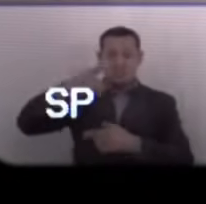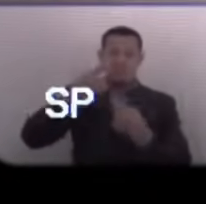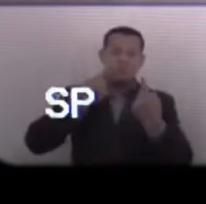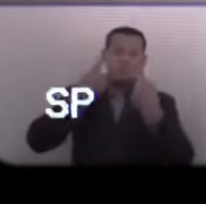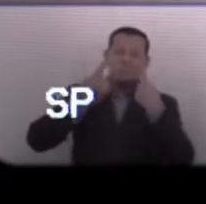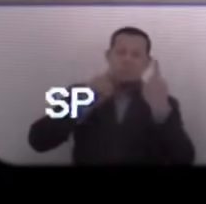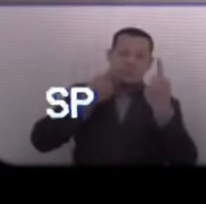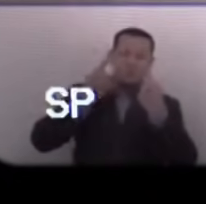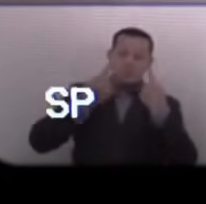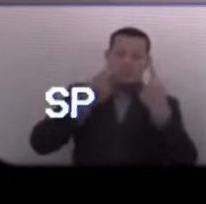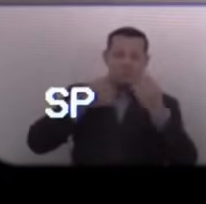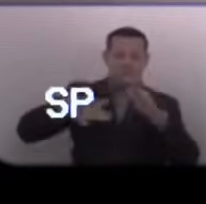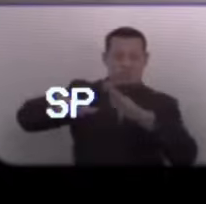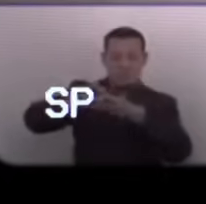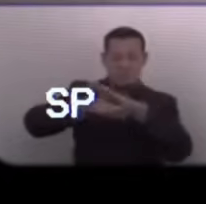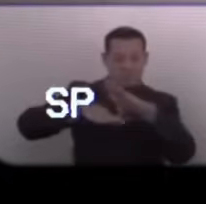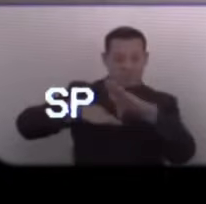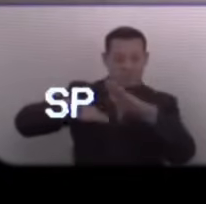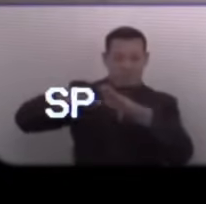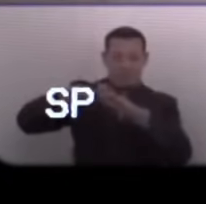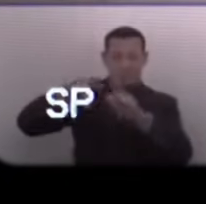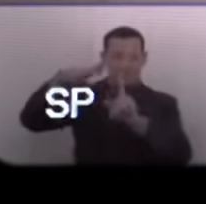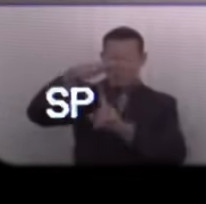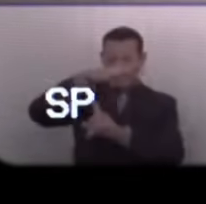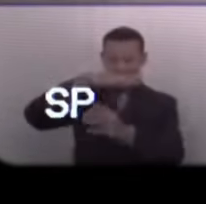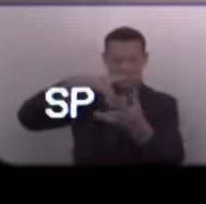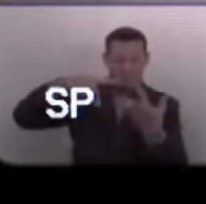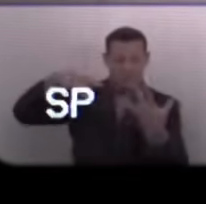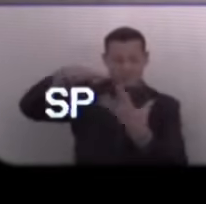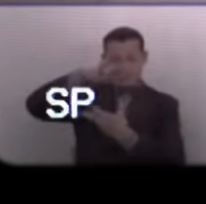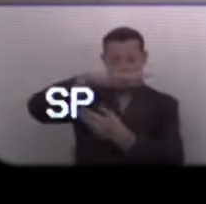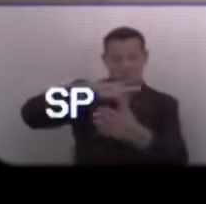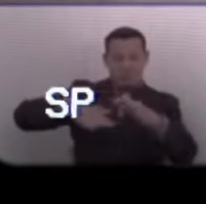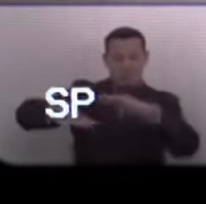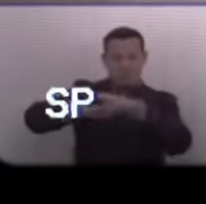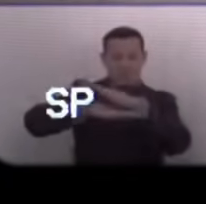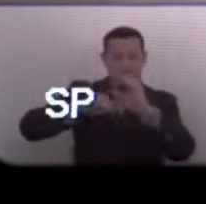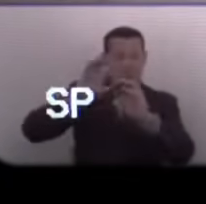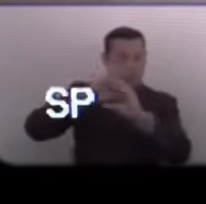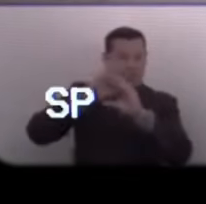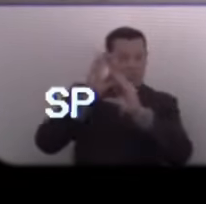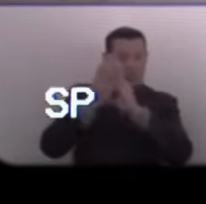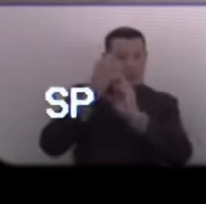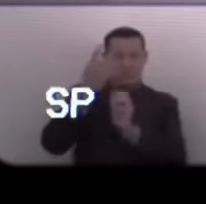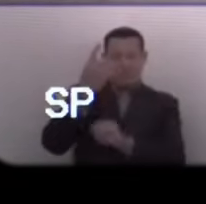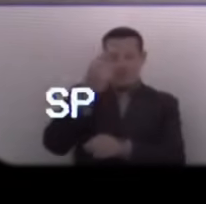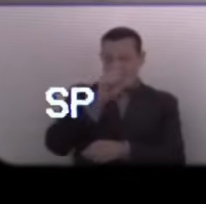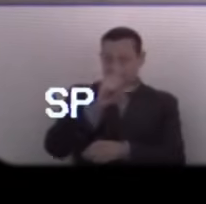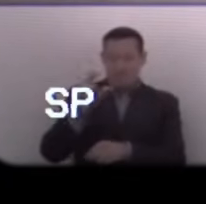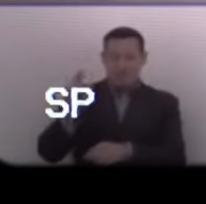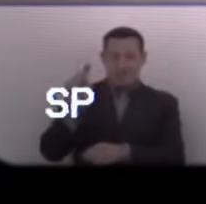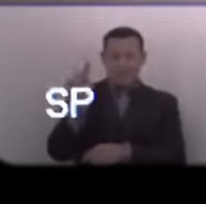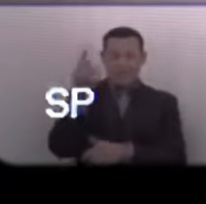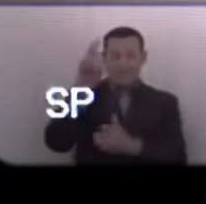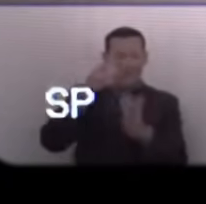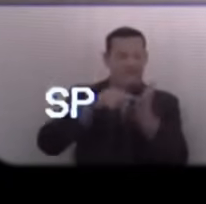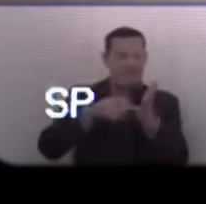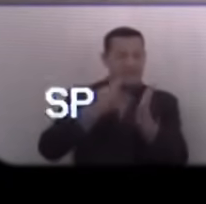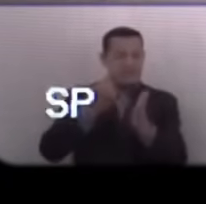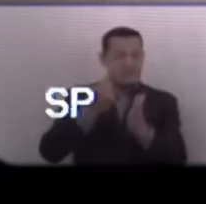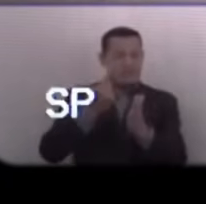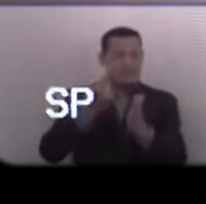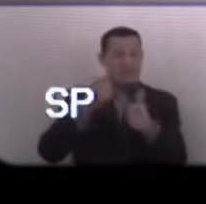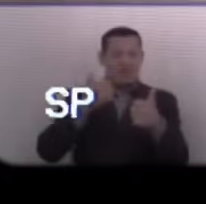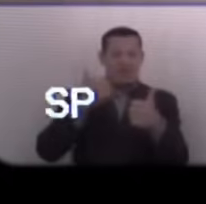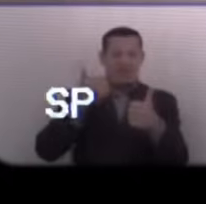naturales y espacios culturales. Solamente en esta semana, por primera vez. Por primera vez